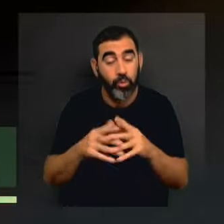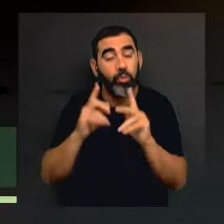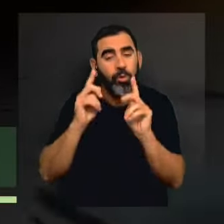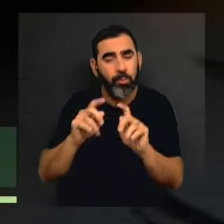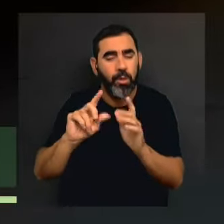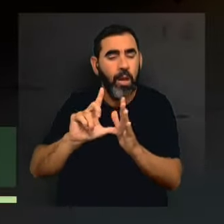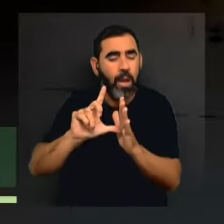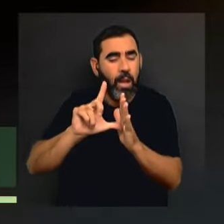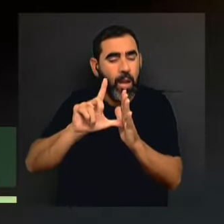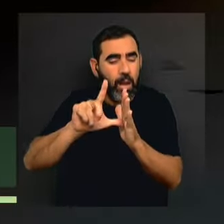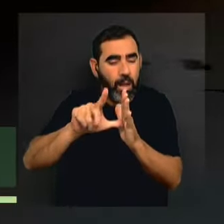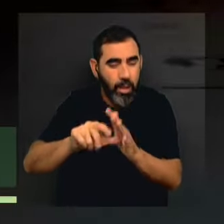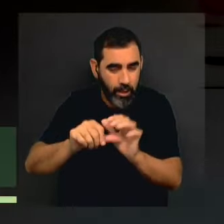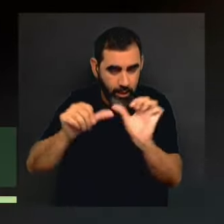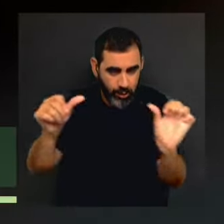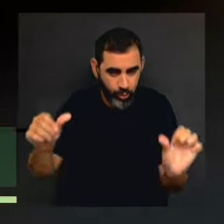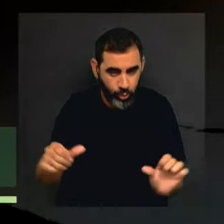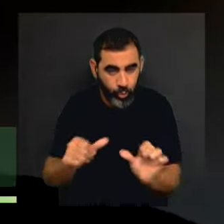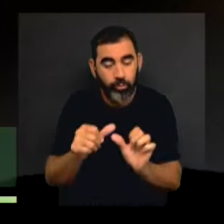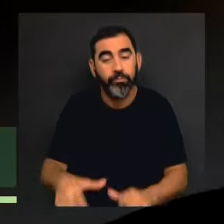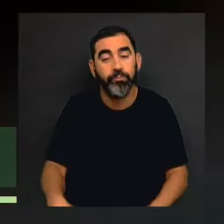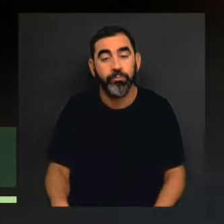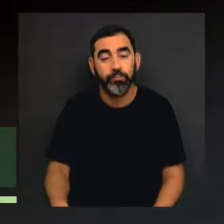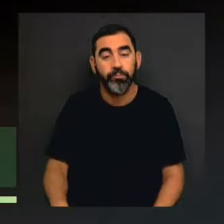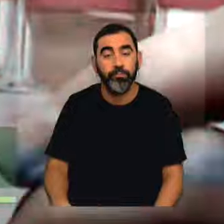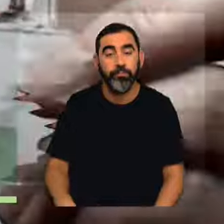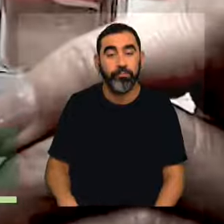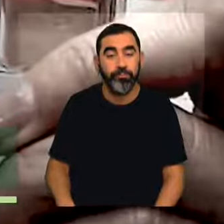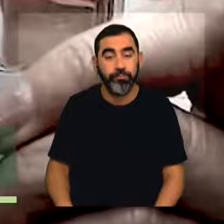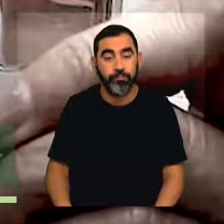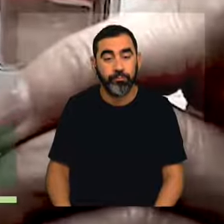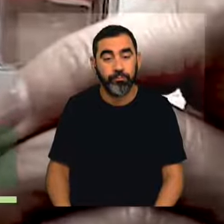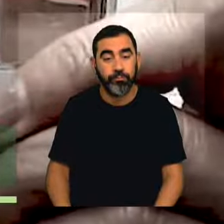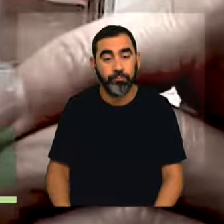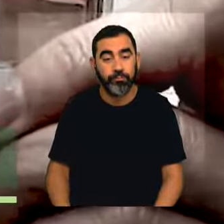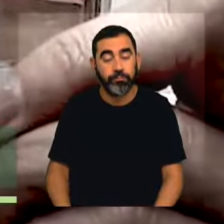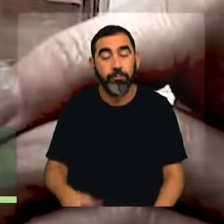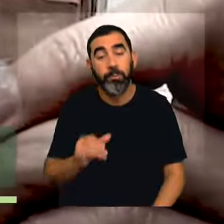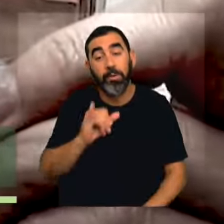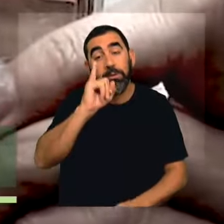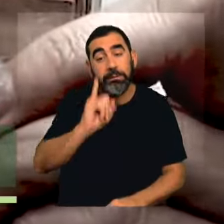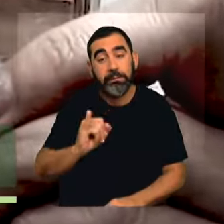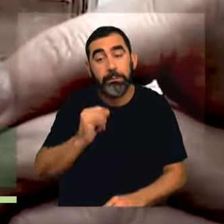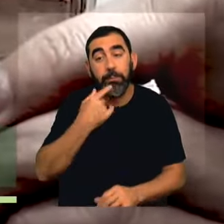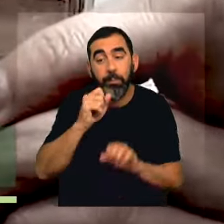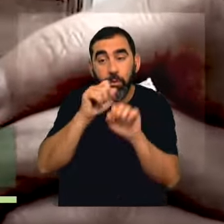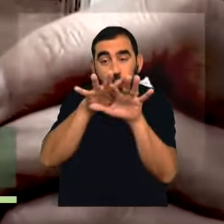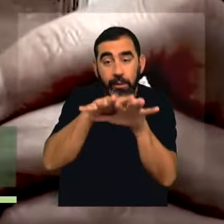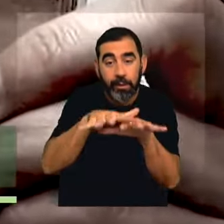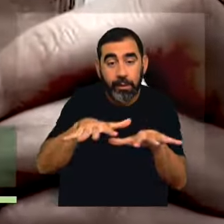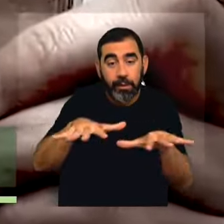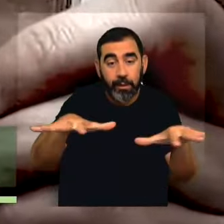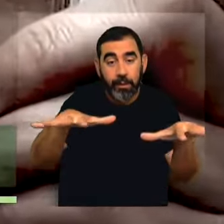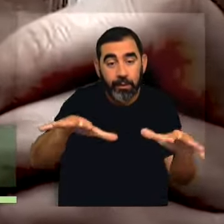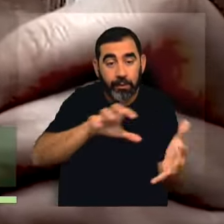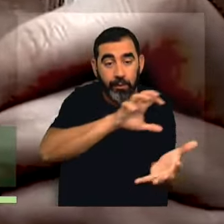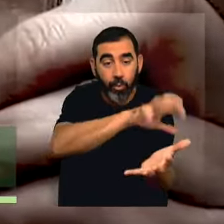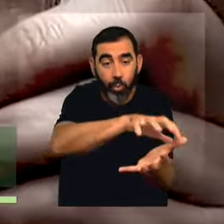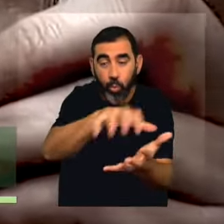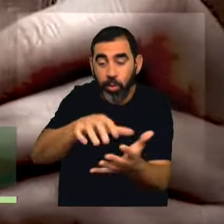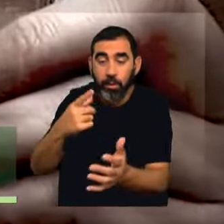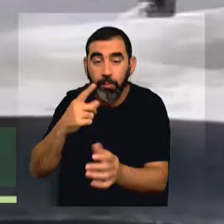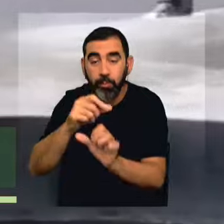muy lentamente creo que hubiésemos tenido si hubiésemos tenido una red de lugares que hacían las